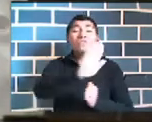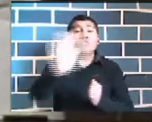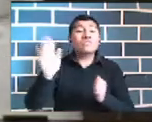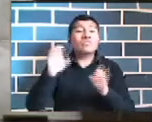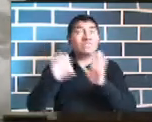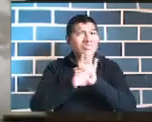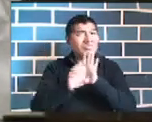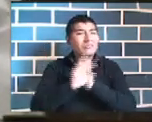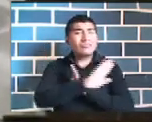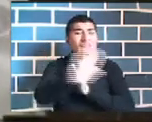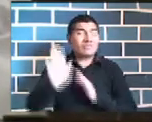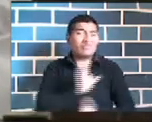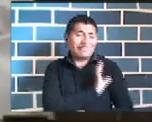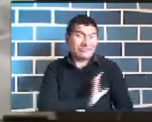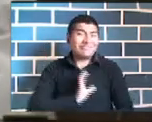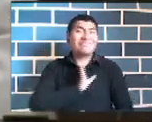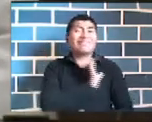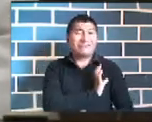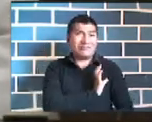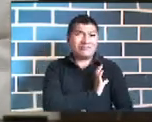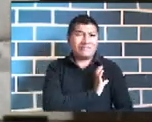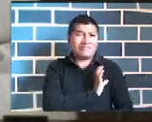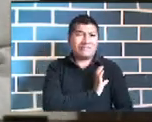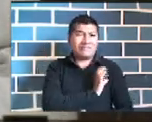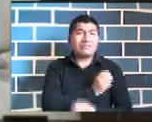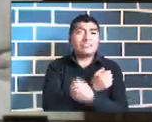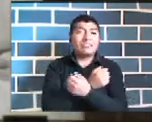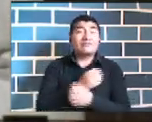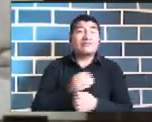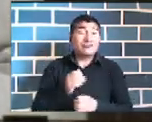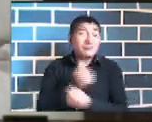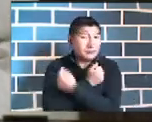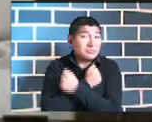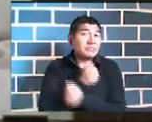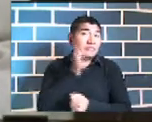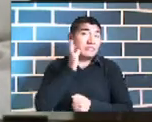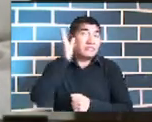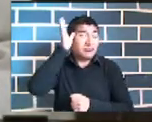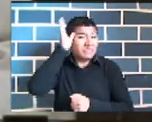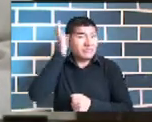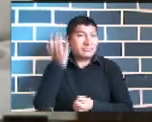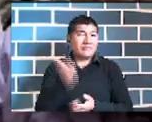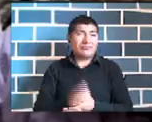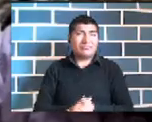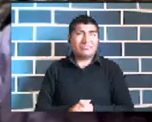ejemplo, con su cariño. Queridos papás y mamás,